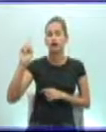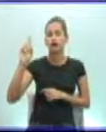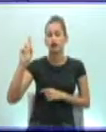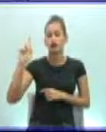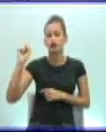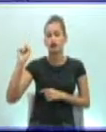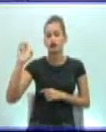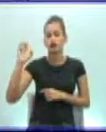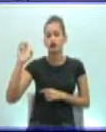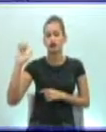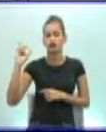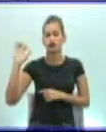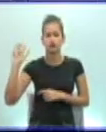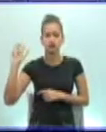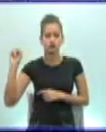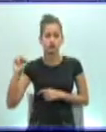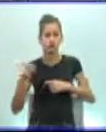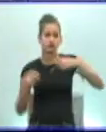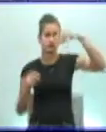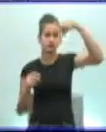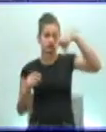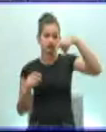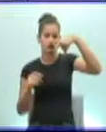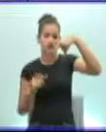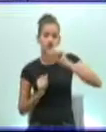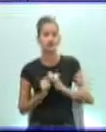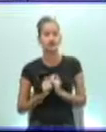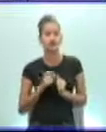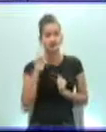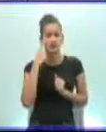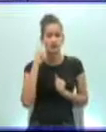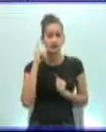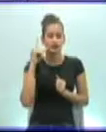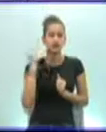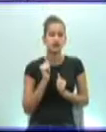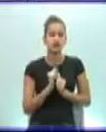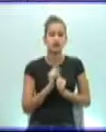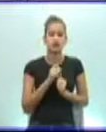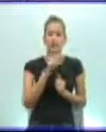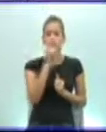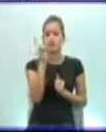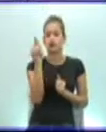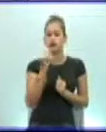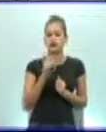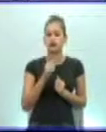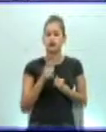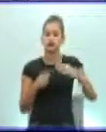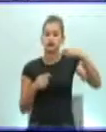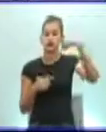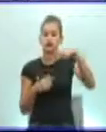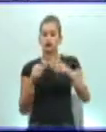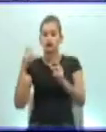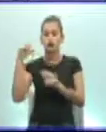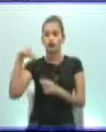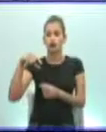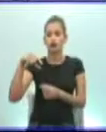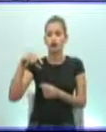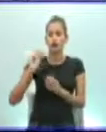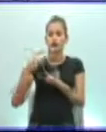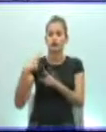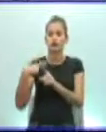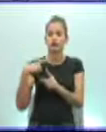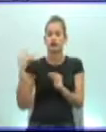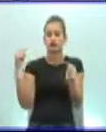Ahí vemos el símbolo y un ejemplo. Los números enteros, intersección con los números fraccionarios, van a ser los números naturales,